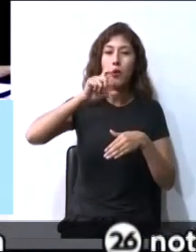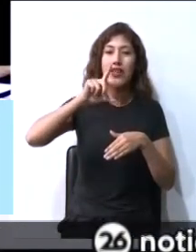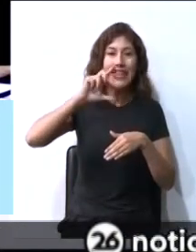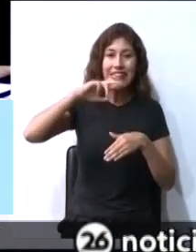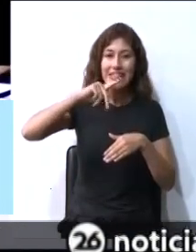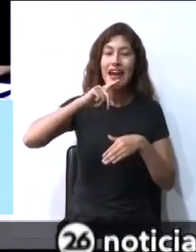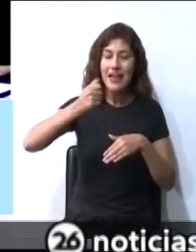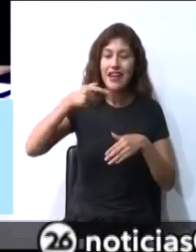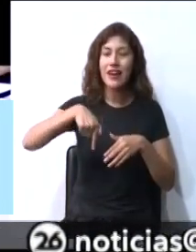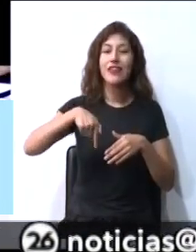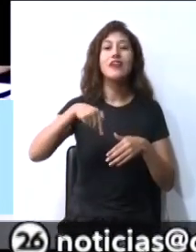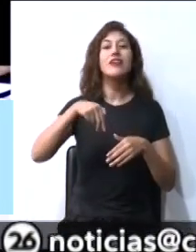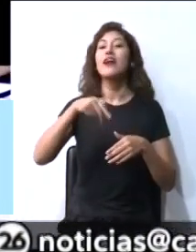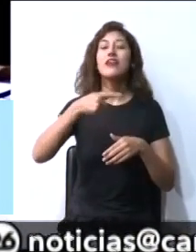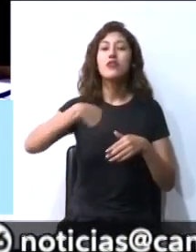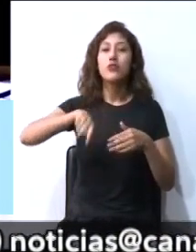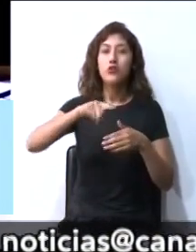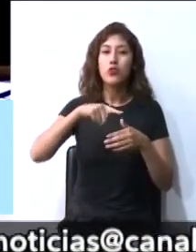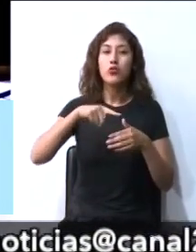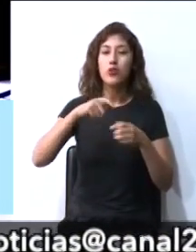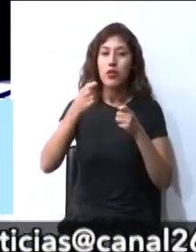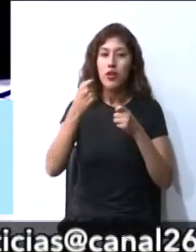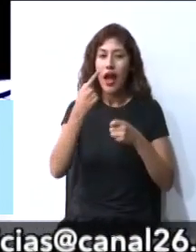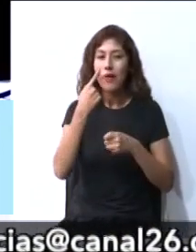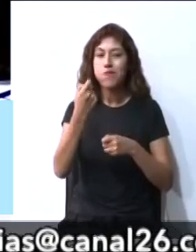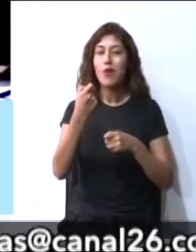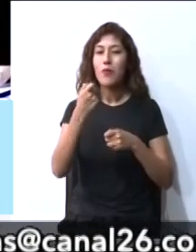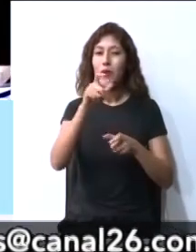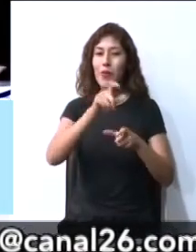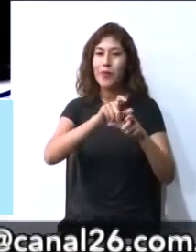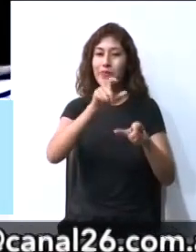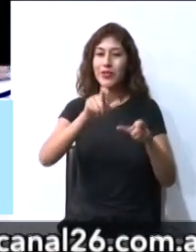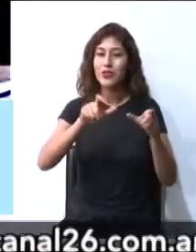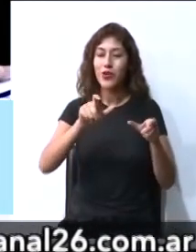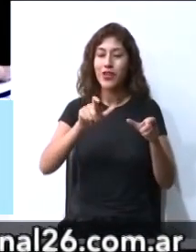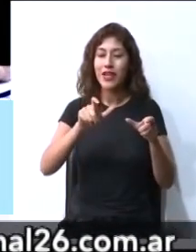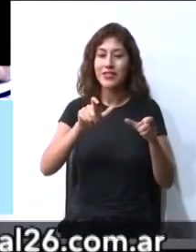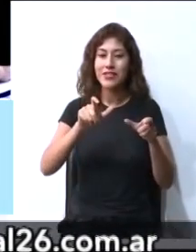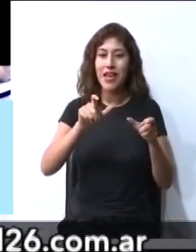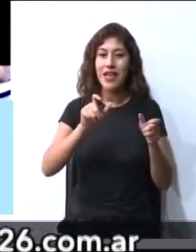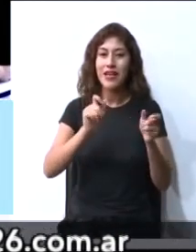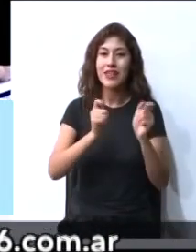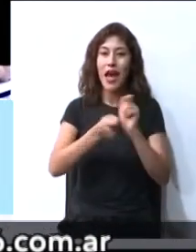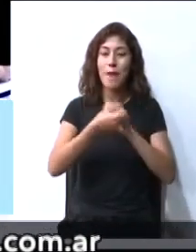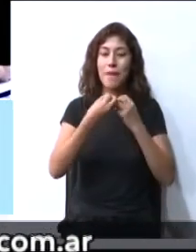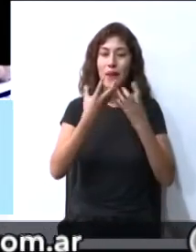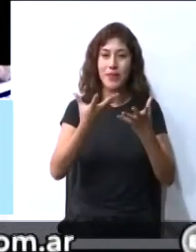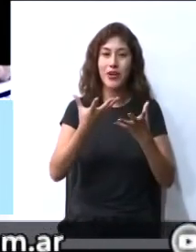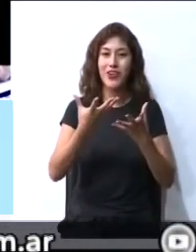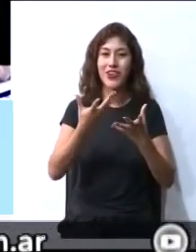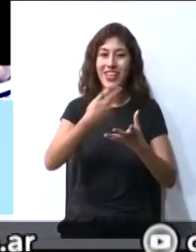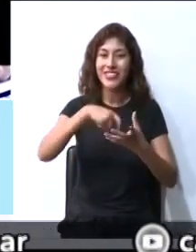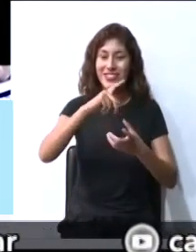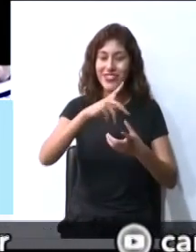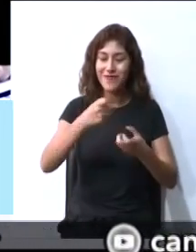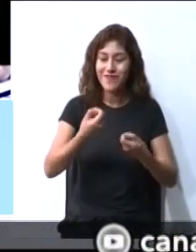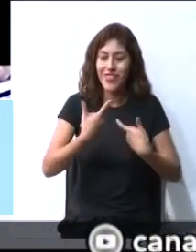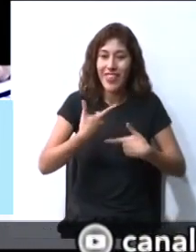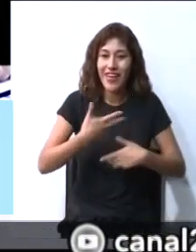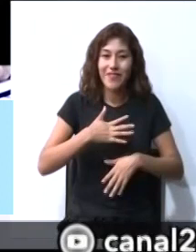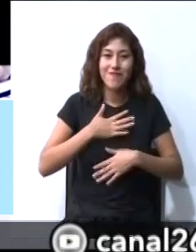cobertura, veíamos cómo le cambiaba la vida a la gente. Eso nos dio fuerzas para insistir y lograr en el